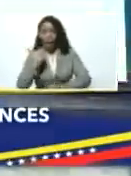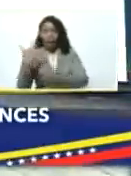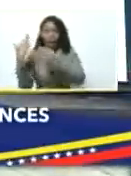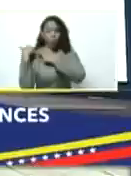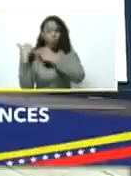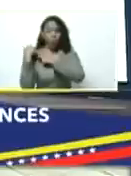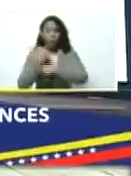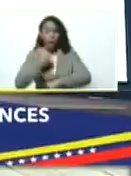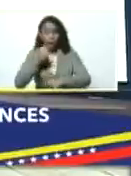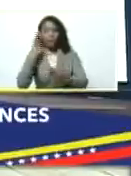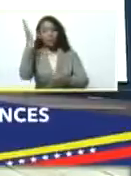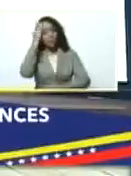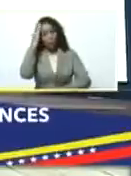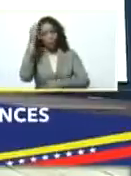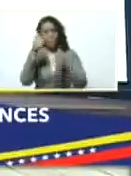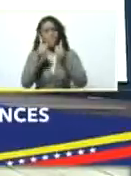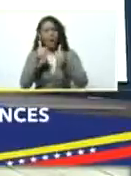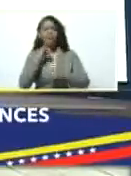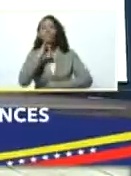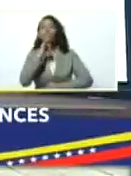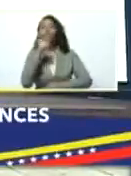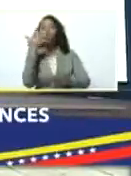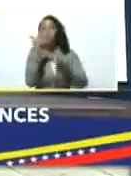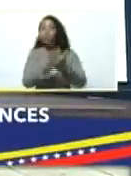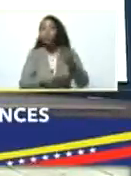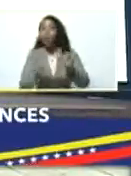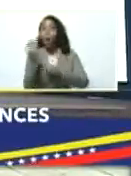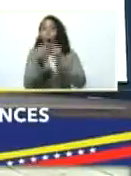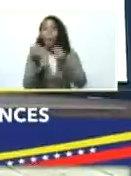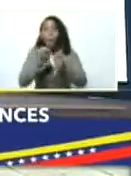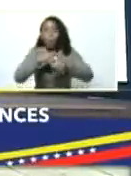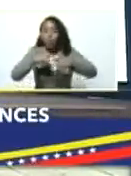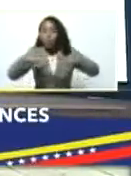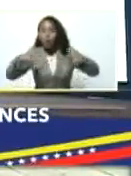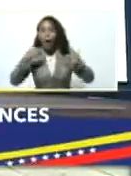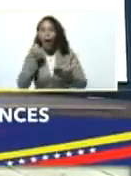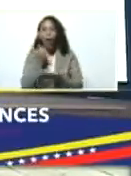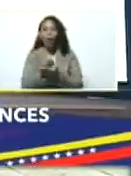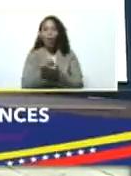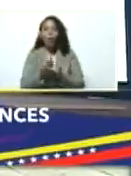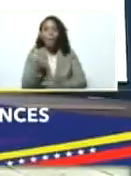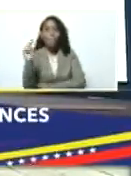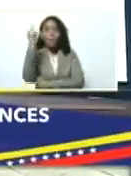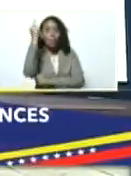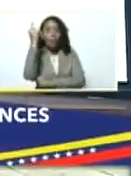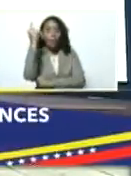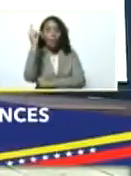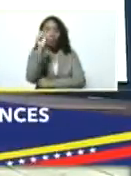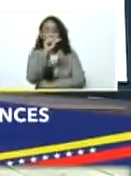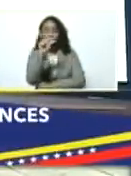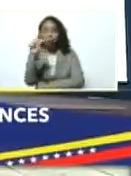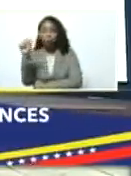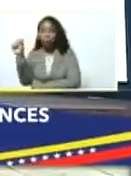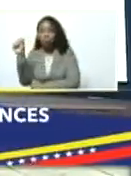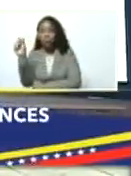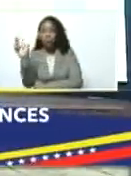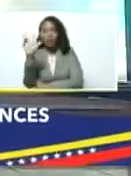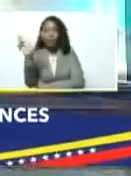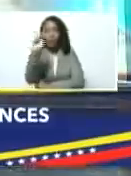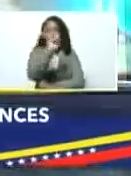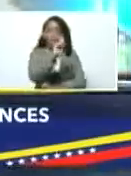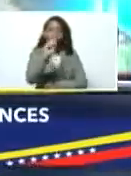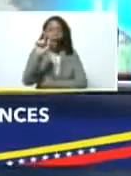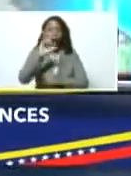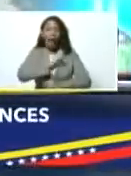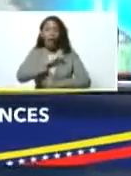bien los datos del crecimiento económico del primer semestre, de enero a